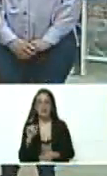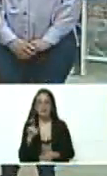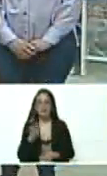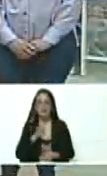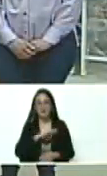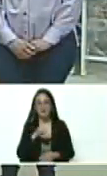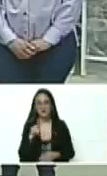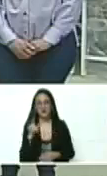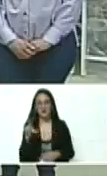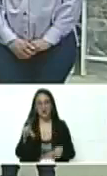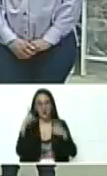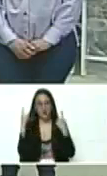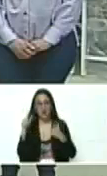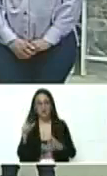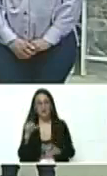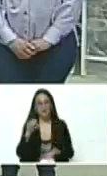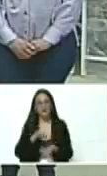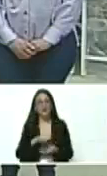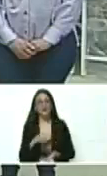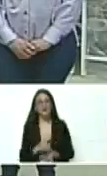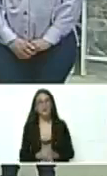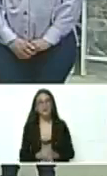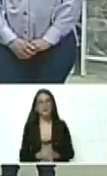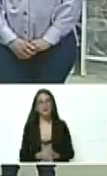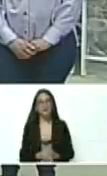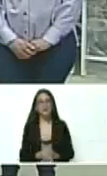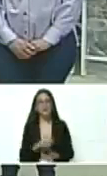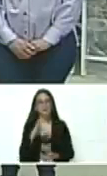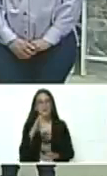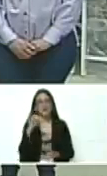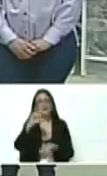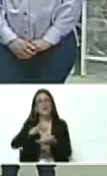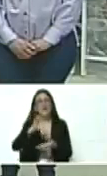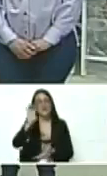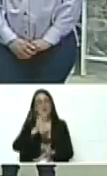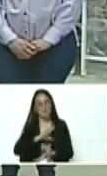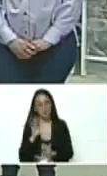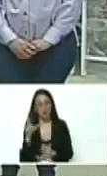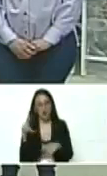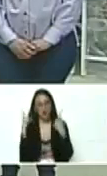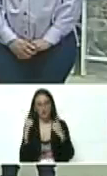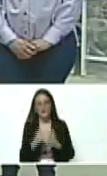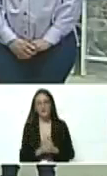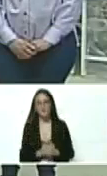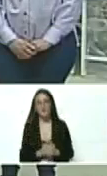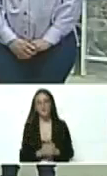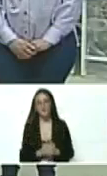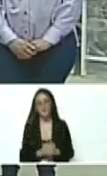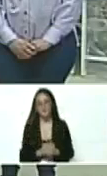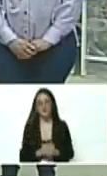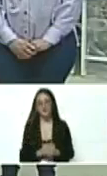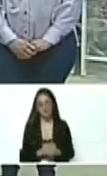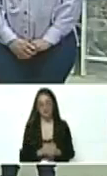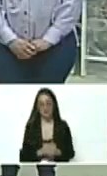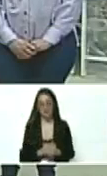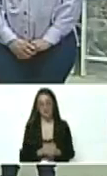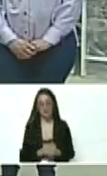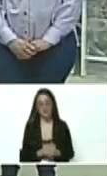Catialamar, al lado del balneario, histórico balneario de Catialamar, en Catialamar, La Guaira. Aquí